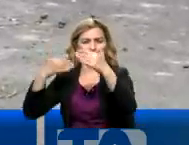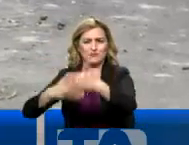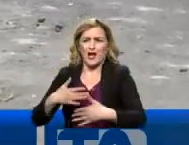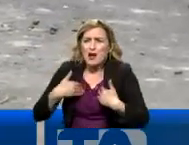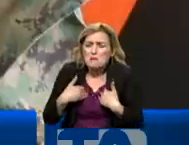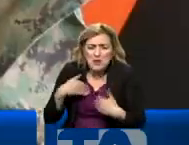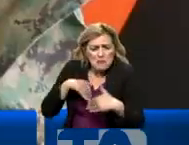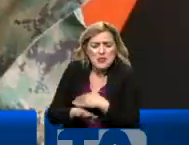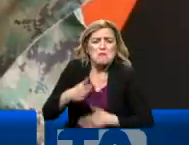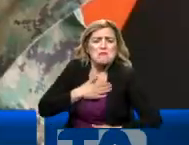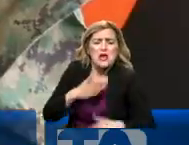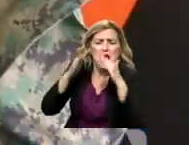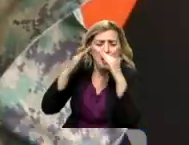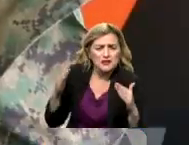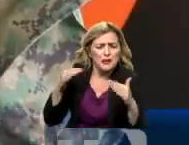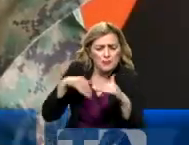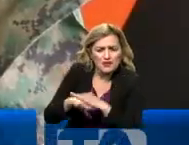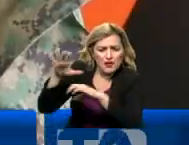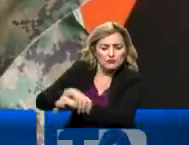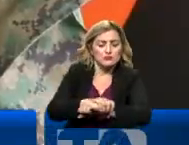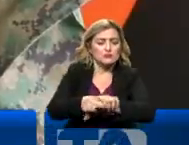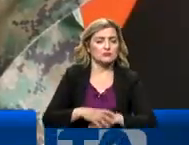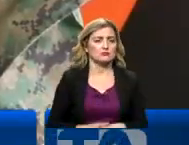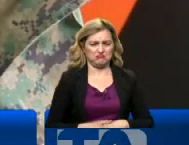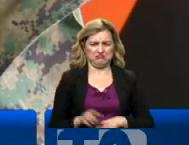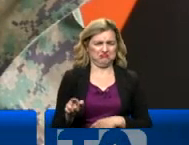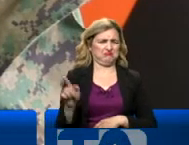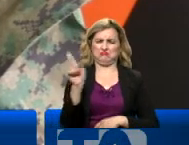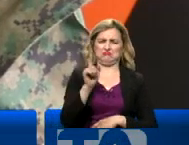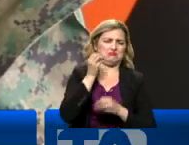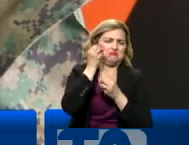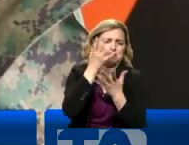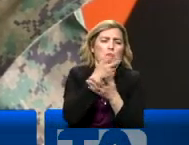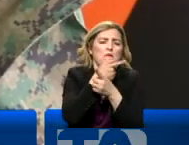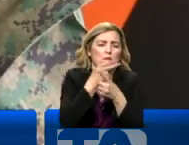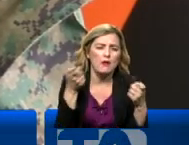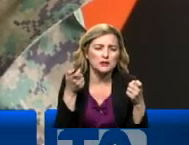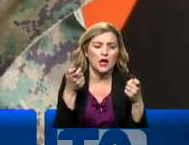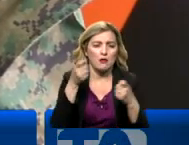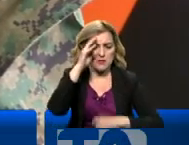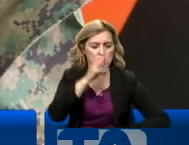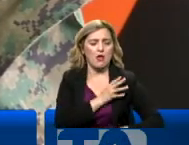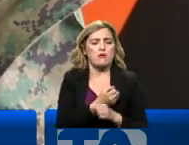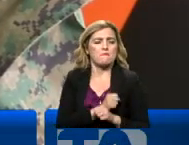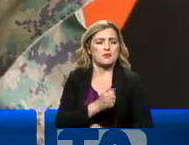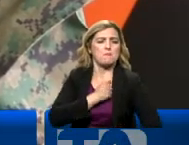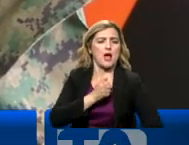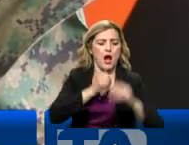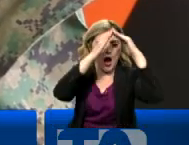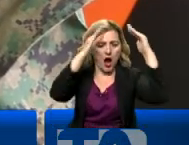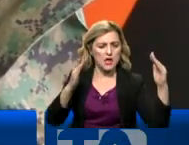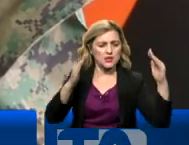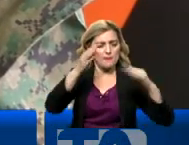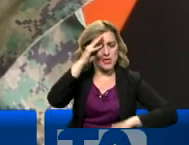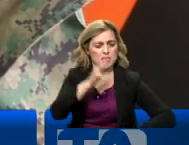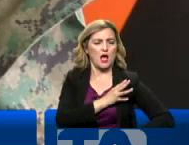sus viviendas. Eso es una información falsa. Los militares defendieron el campamento. En ningún instante las fuerzas militares